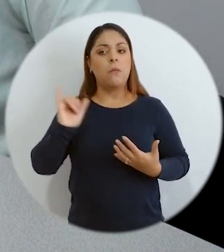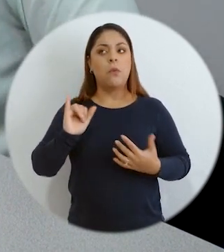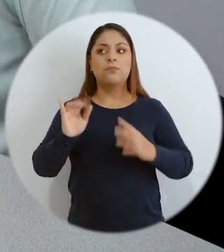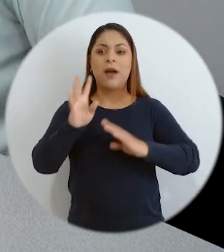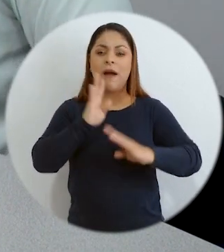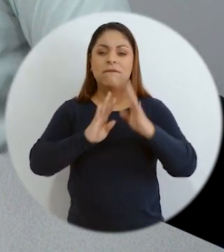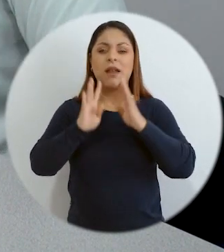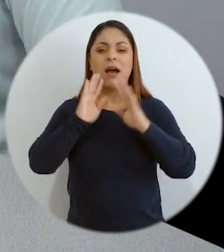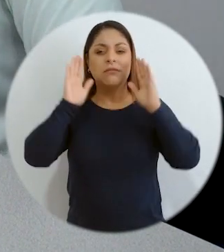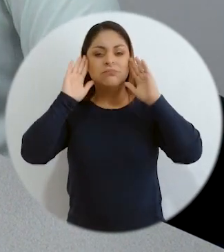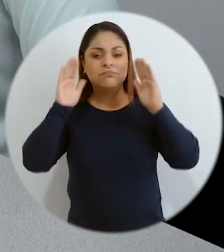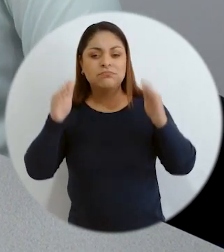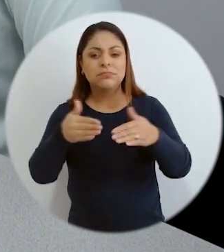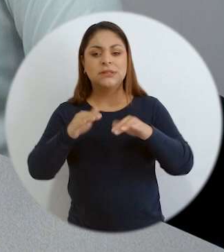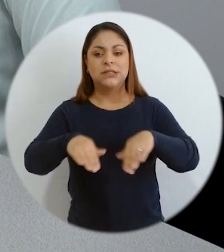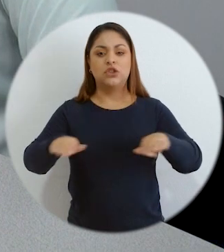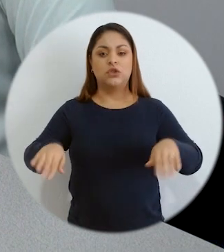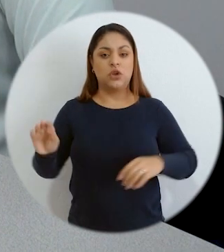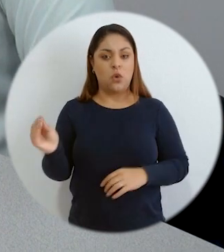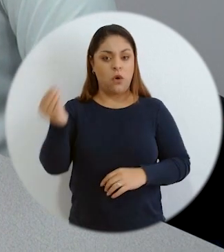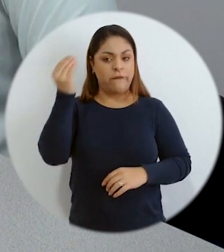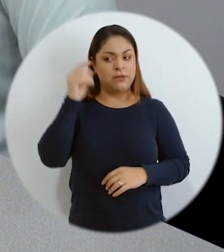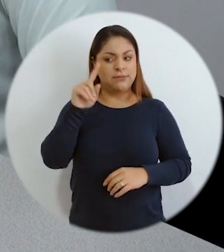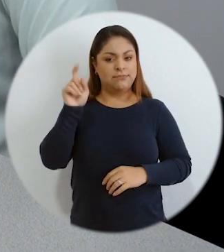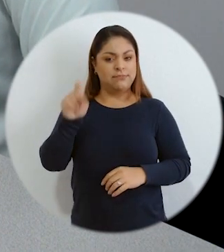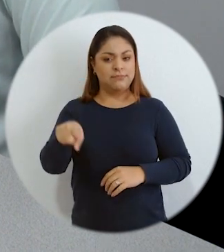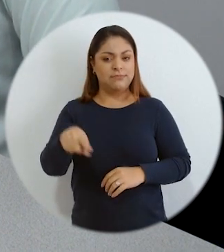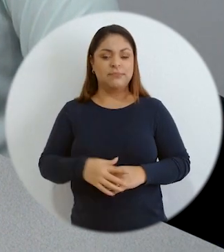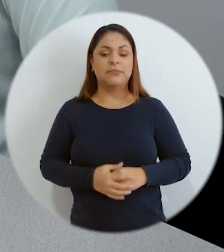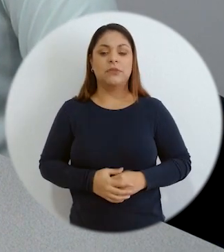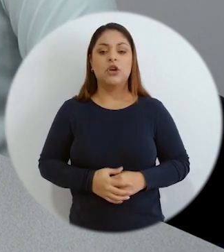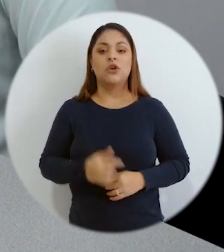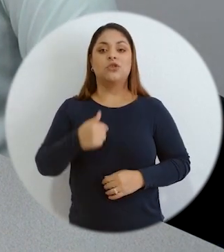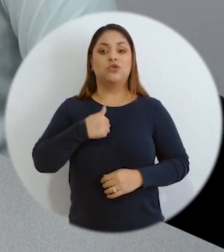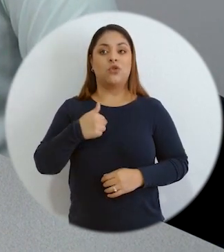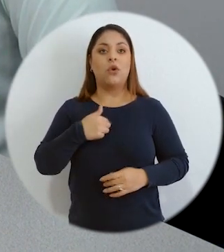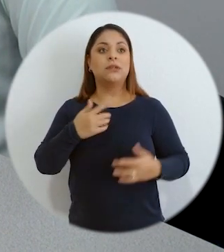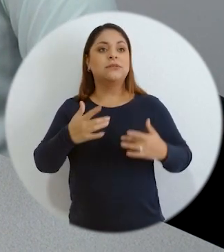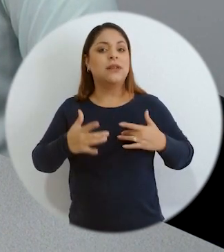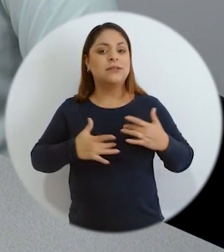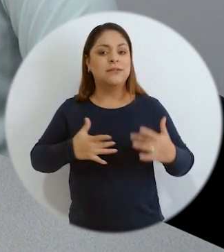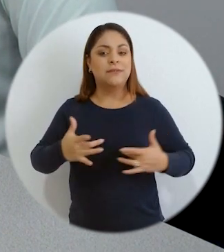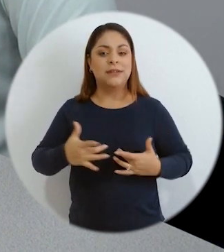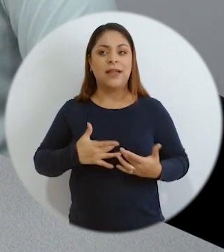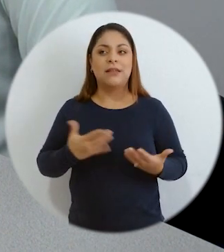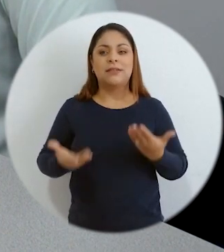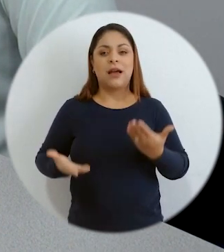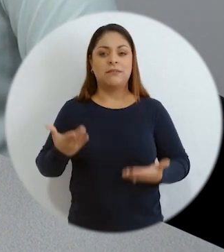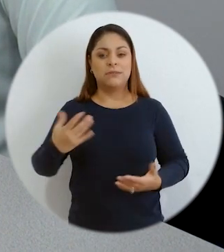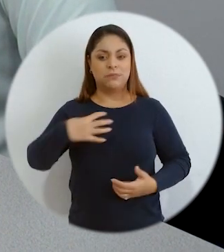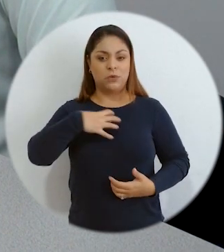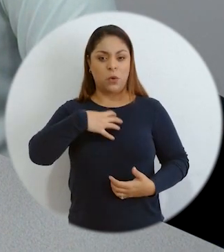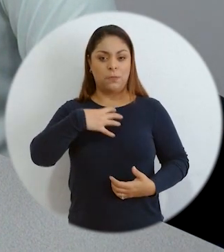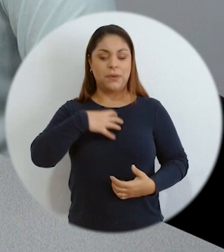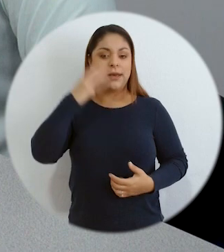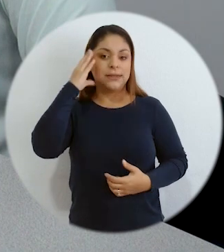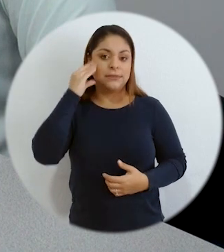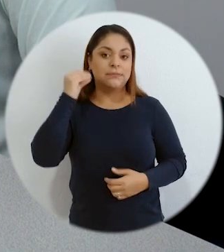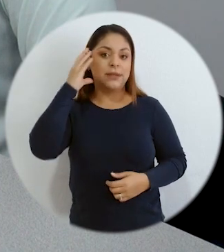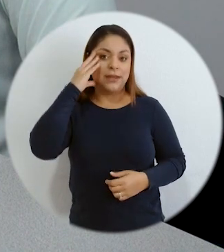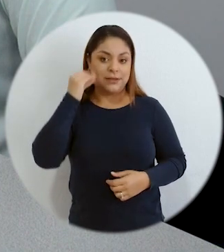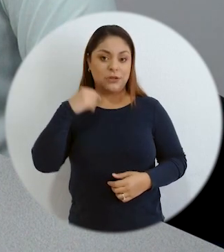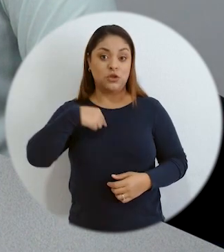adolescencia? Bueno, yo creo que esa sensibilidad nació, digamos, tal vez por mi